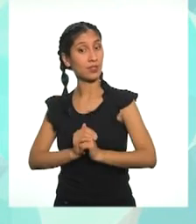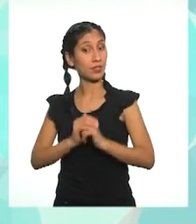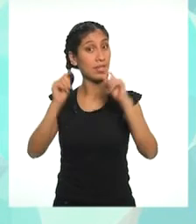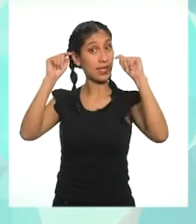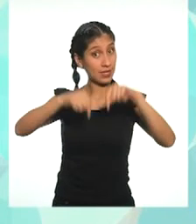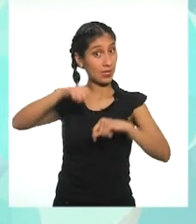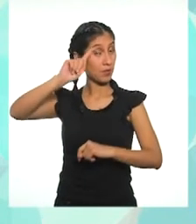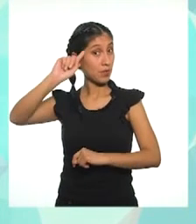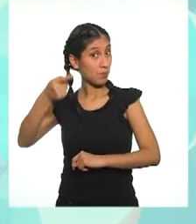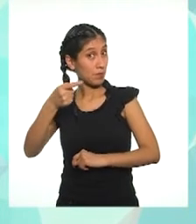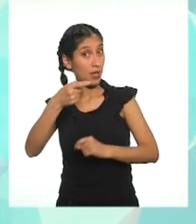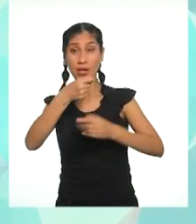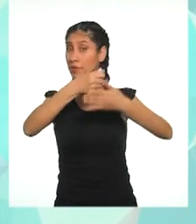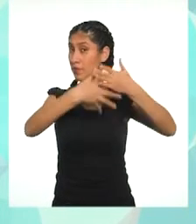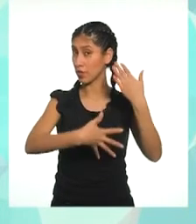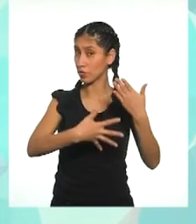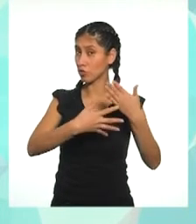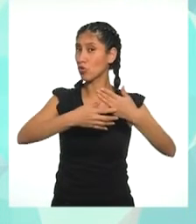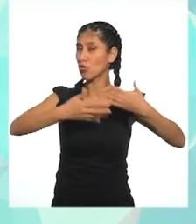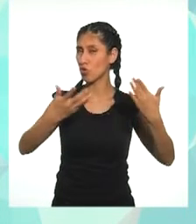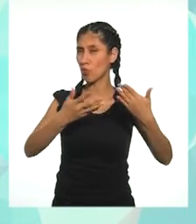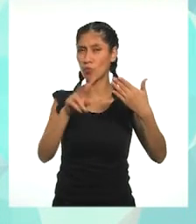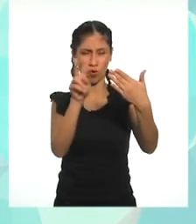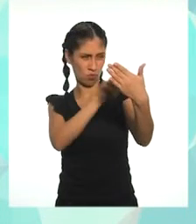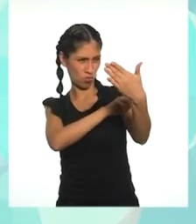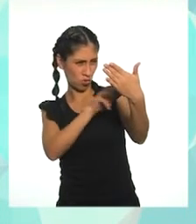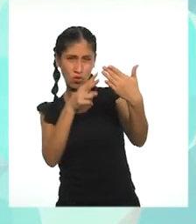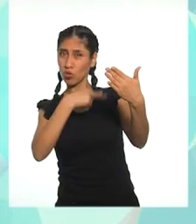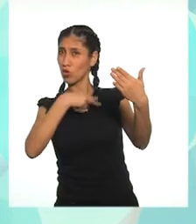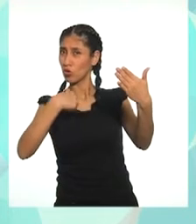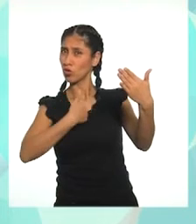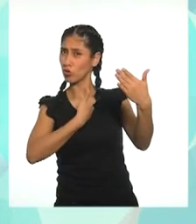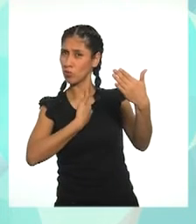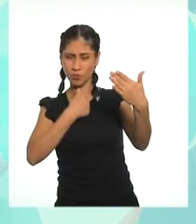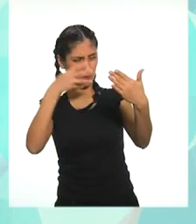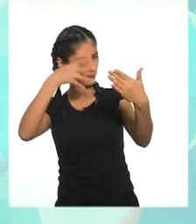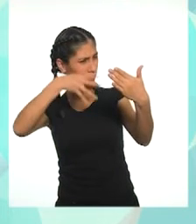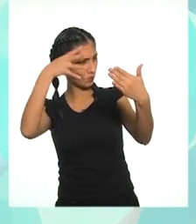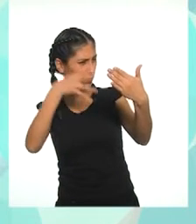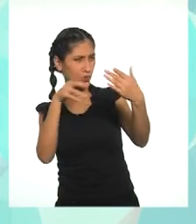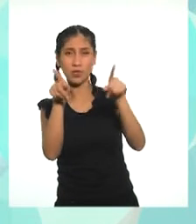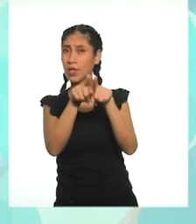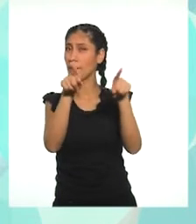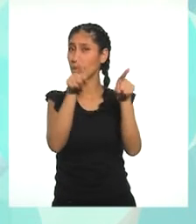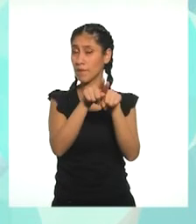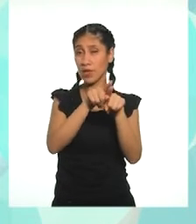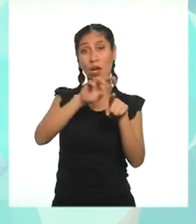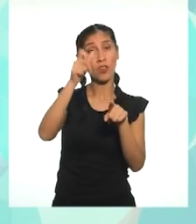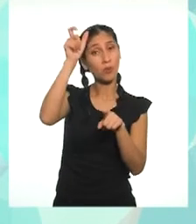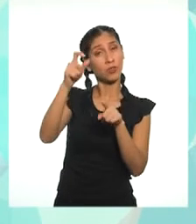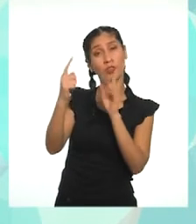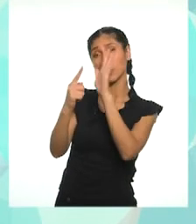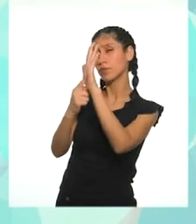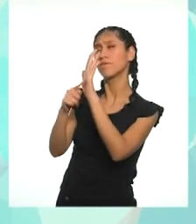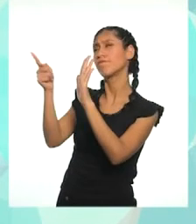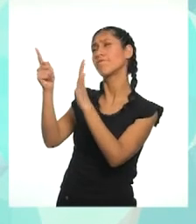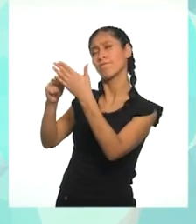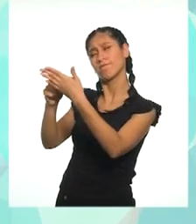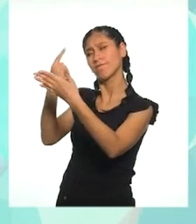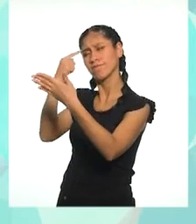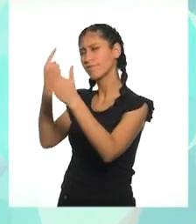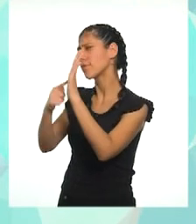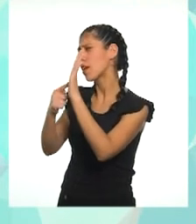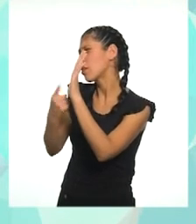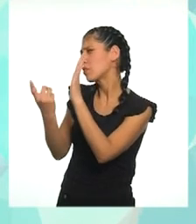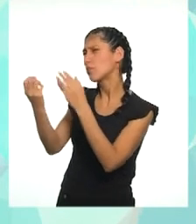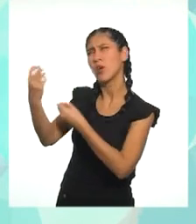Este primer texto deberá ser revisado por nosotros mismos o alguien a quien le pidamos que nos brinde propuestas